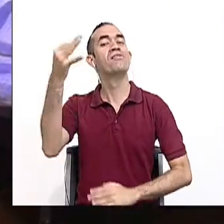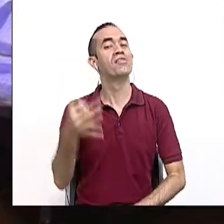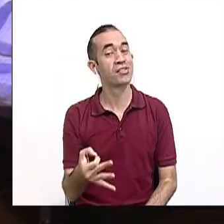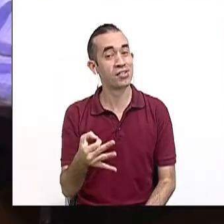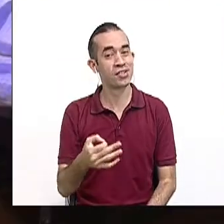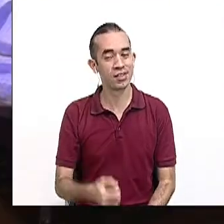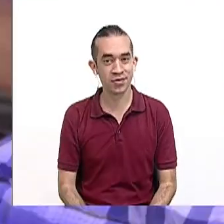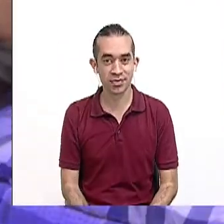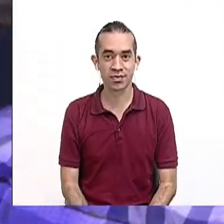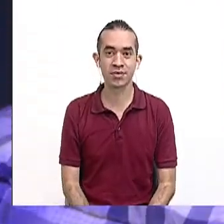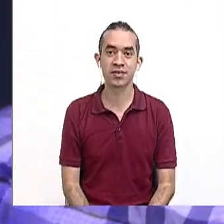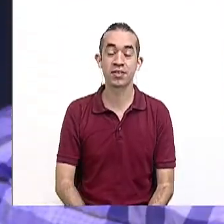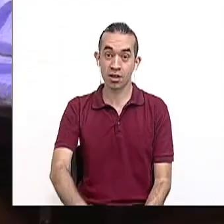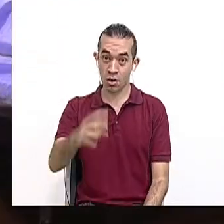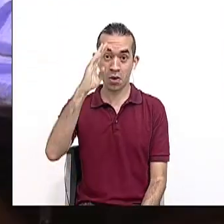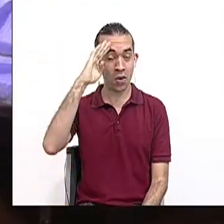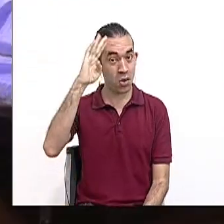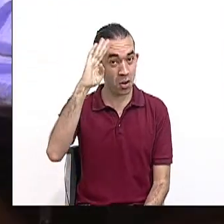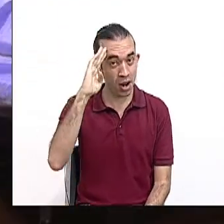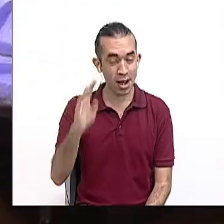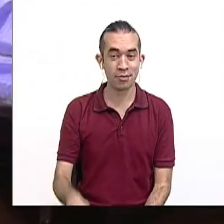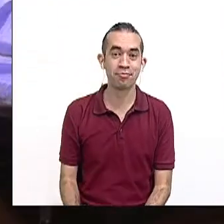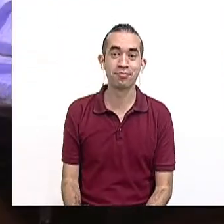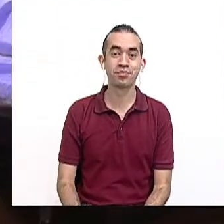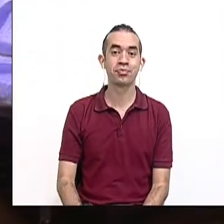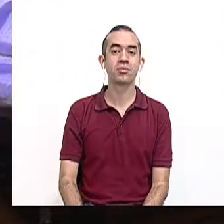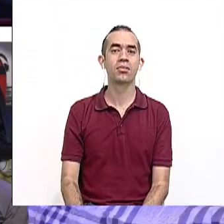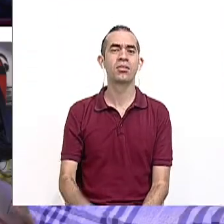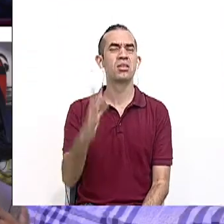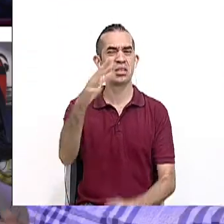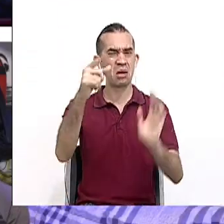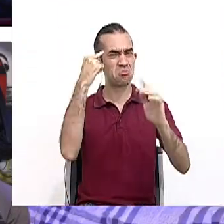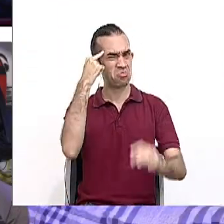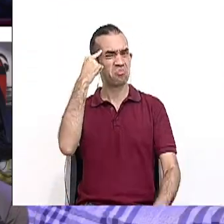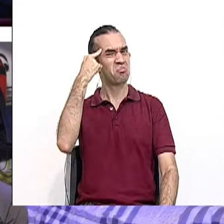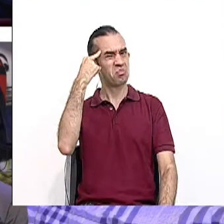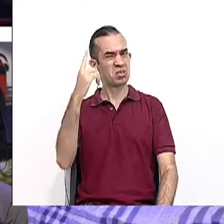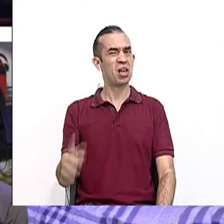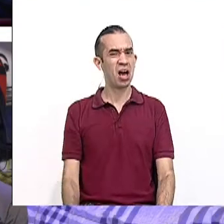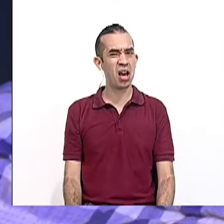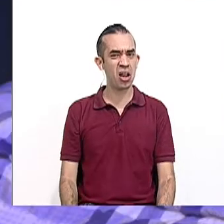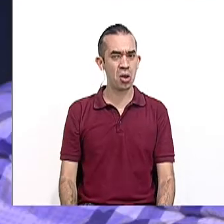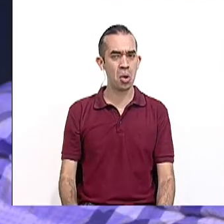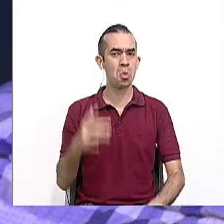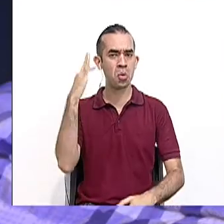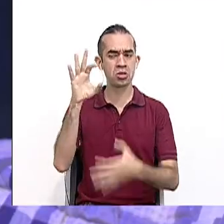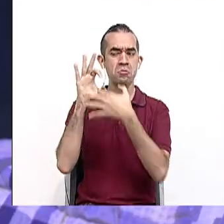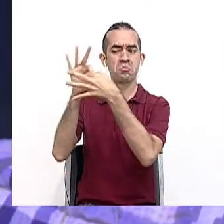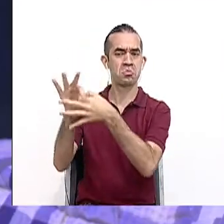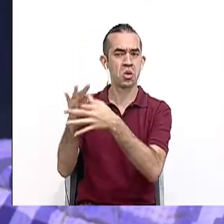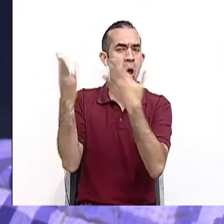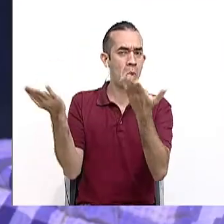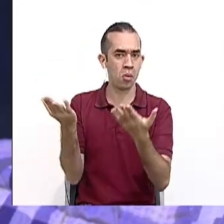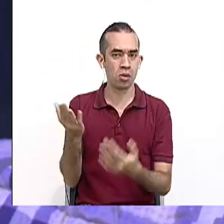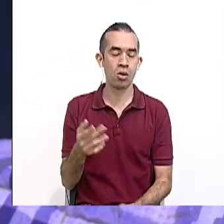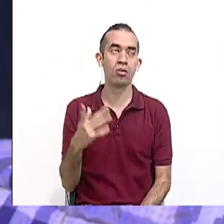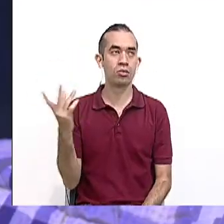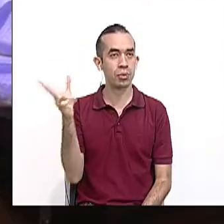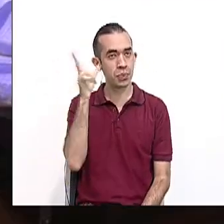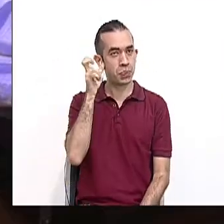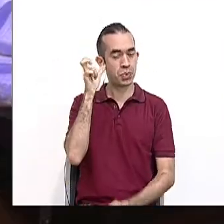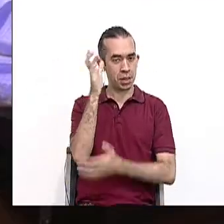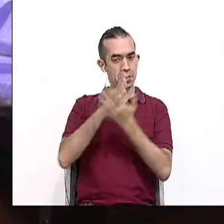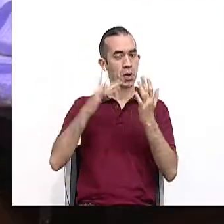coñol. Hola, ¿ustedes se han puesto a pensar alguna vez cómo nos relacionamos con la música? ¿O por qué reaccionamos cuando escuchamos